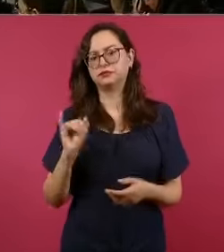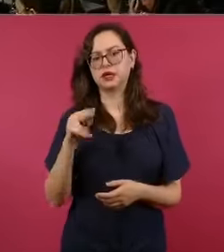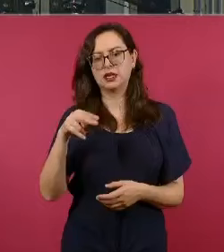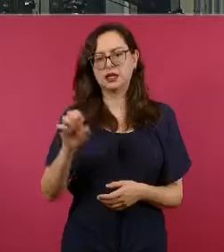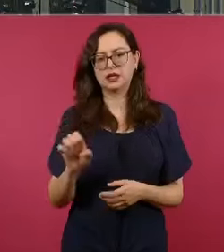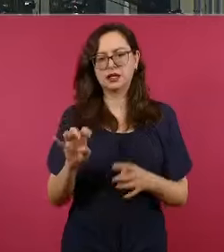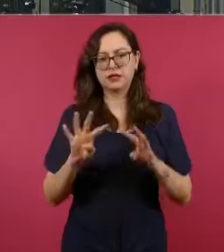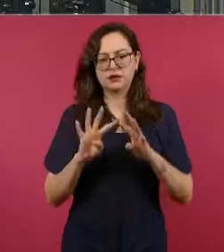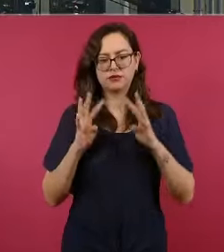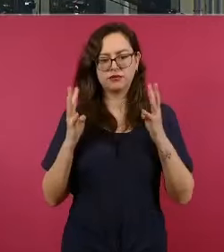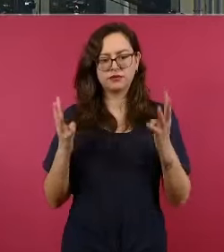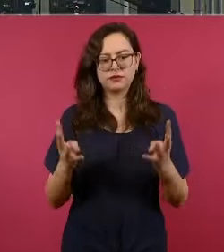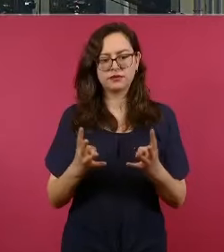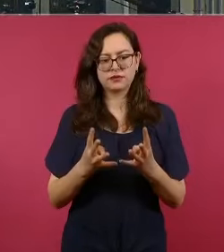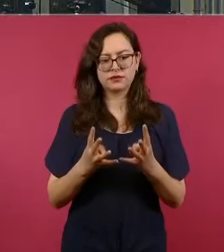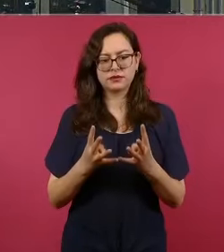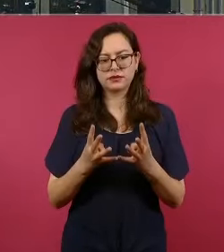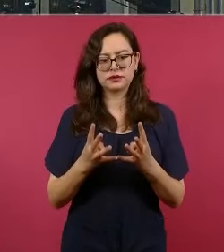in